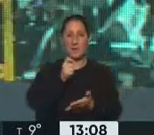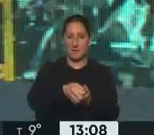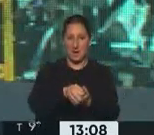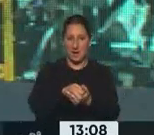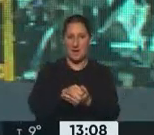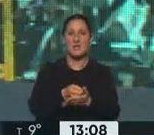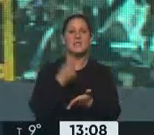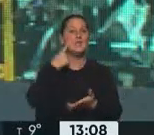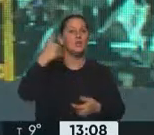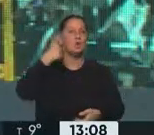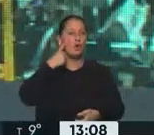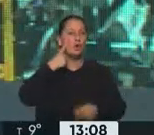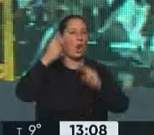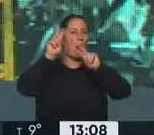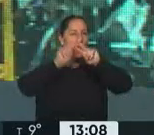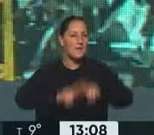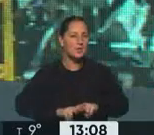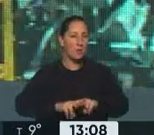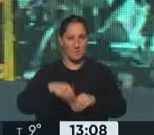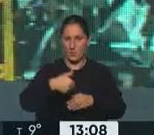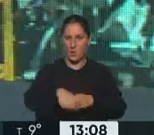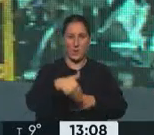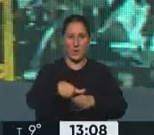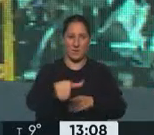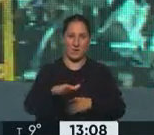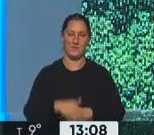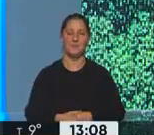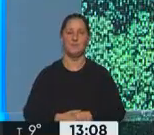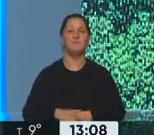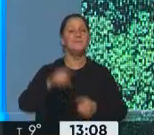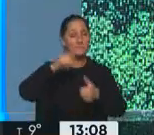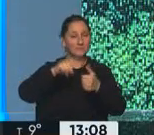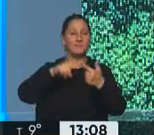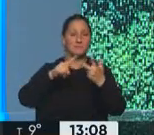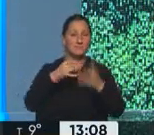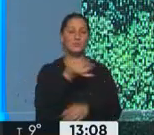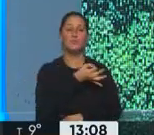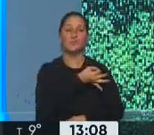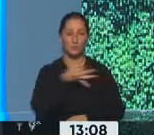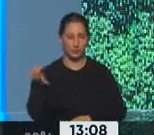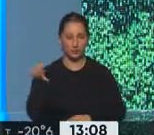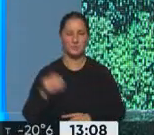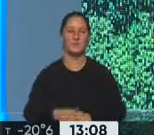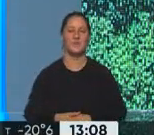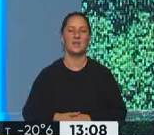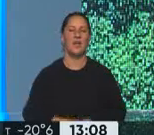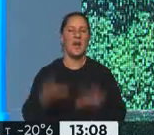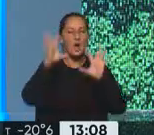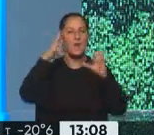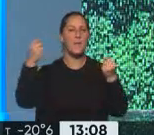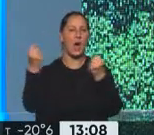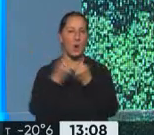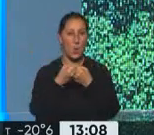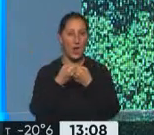afrontar las revisiones del fondo que van a llegar en algún momento a la argentina todo eso recordemos que el acuerdo